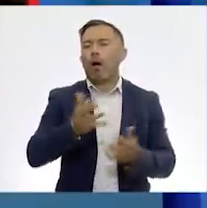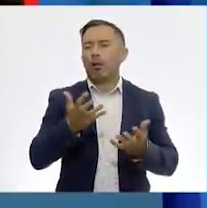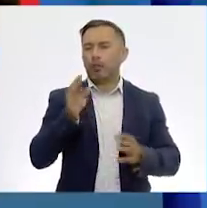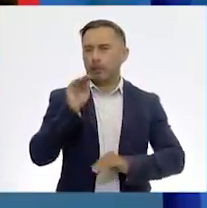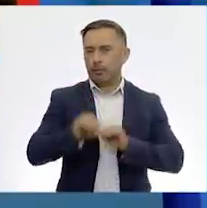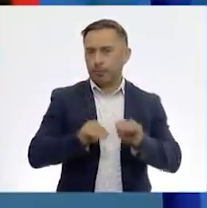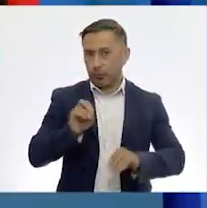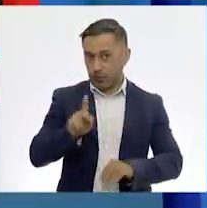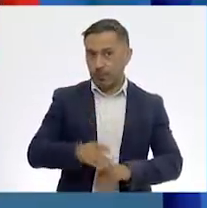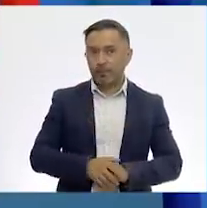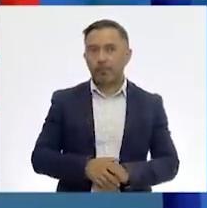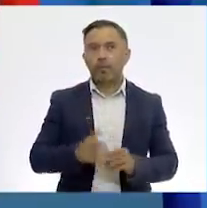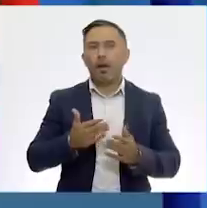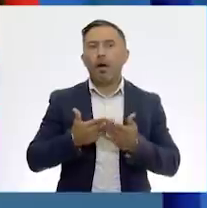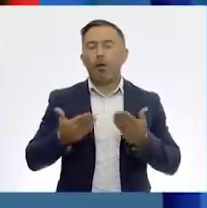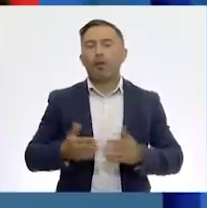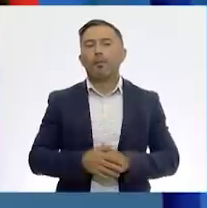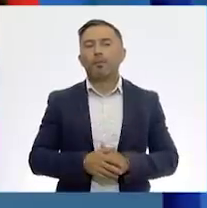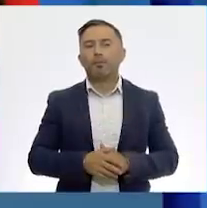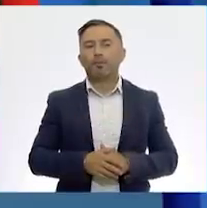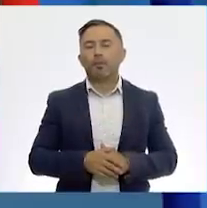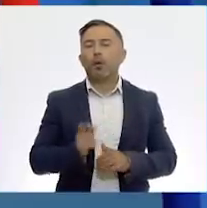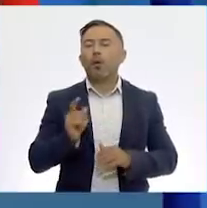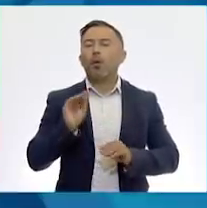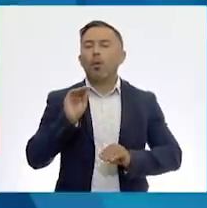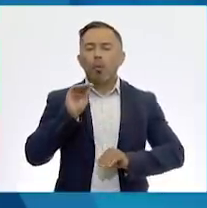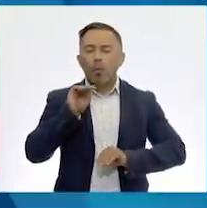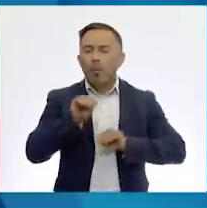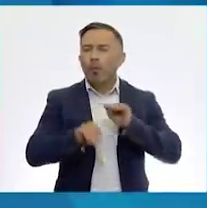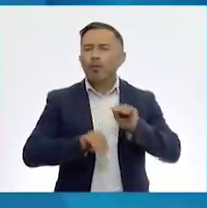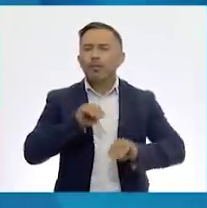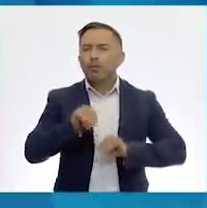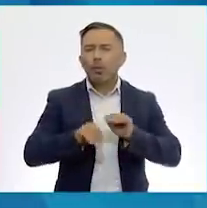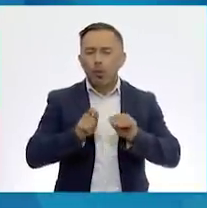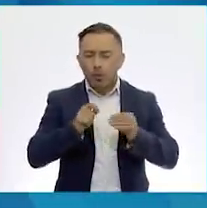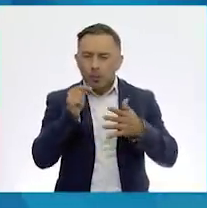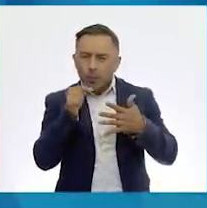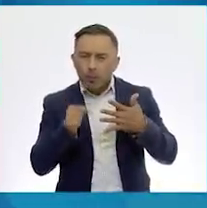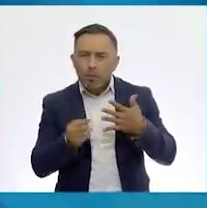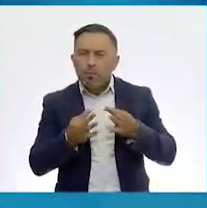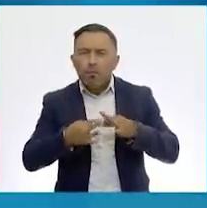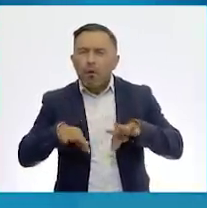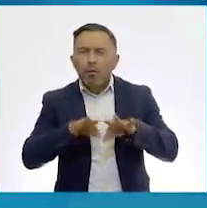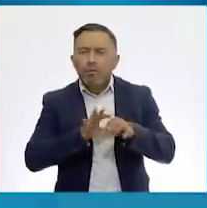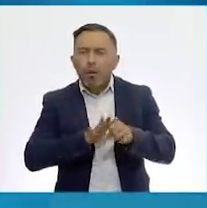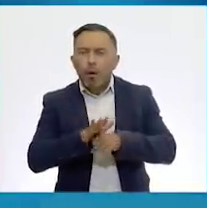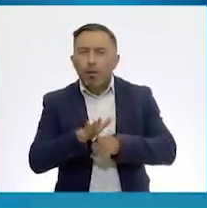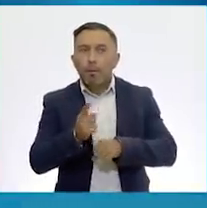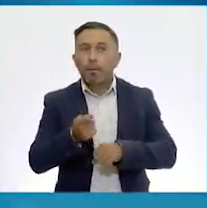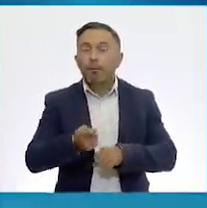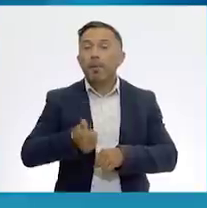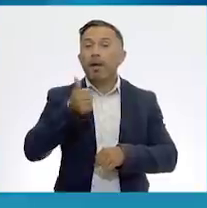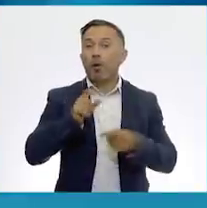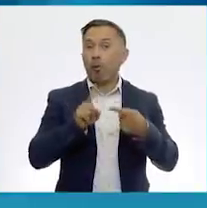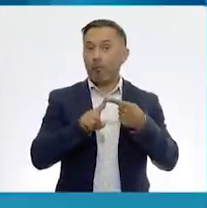vamos a hablar de los principios de composición. Para ello, el primer principio va a ser la unidad.